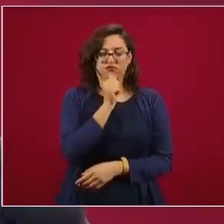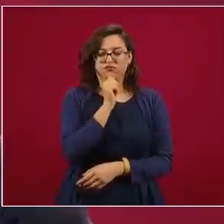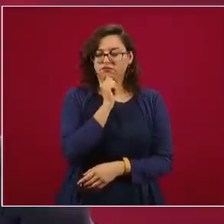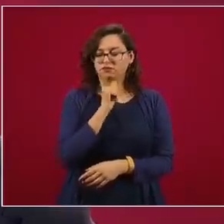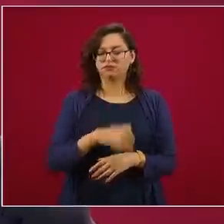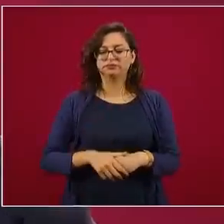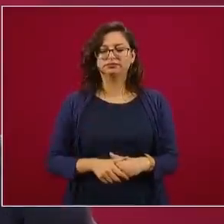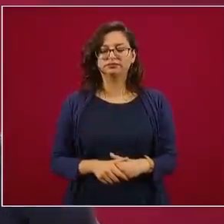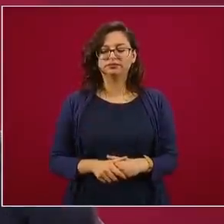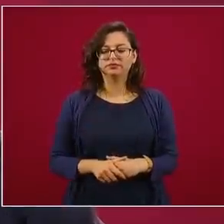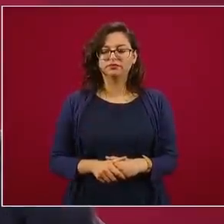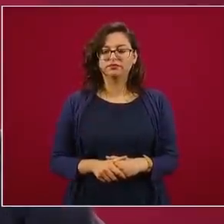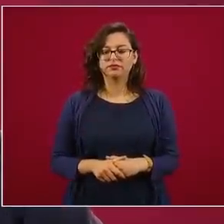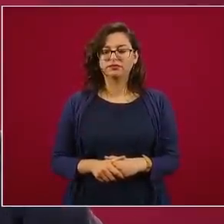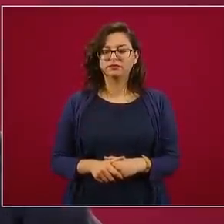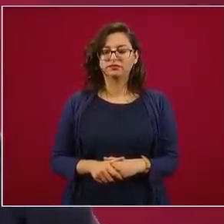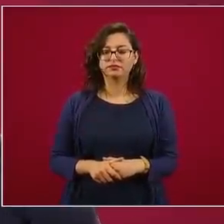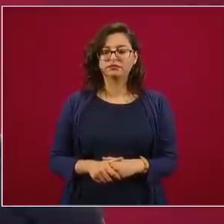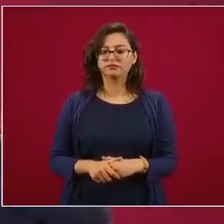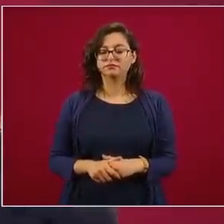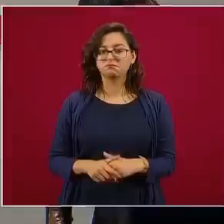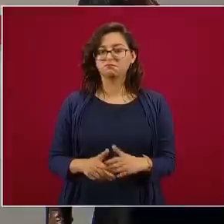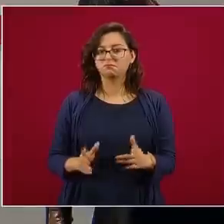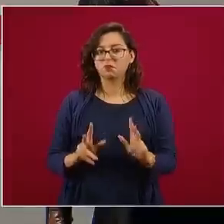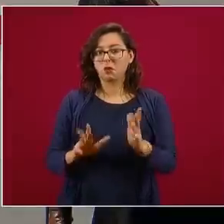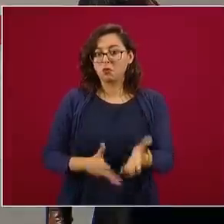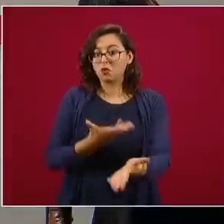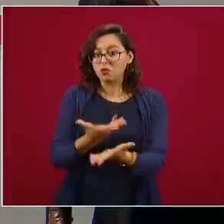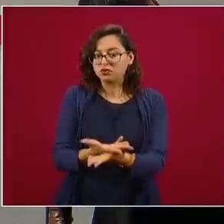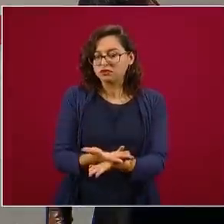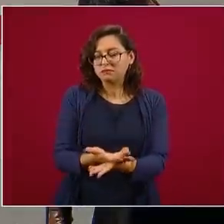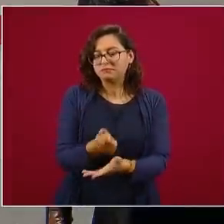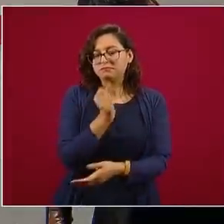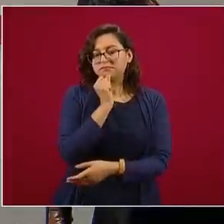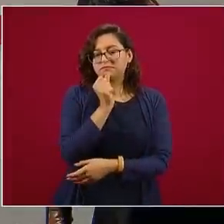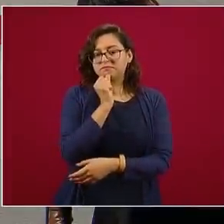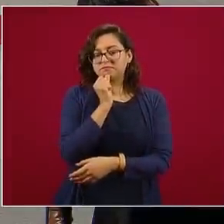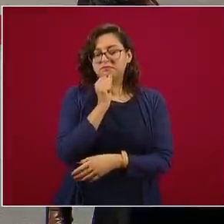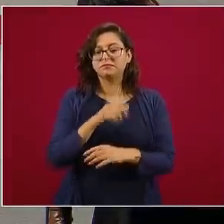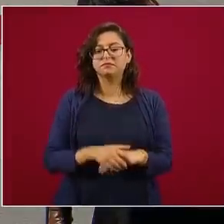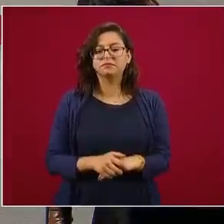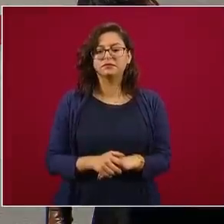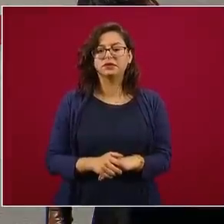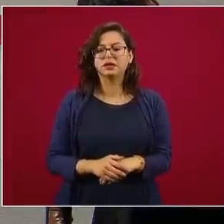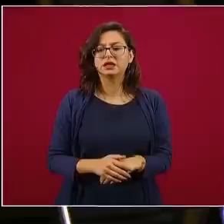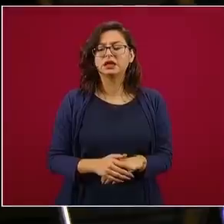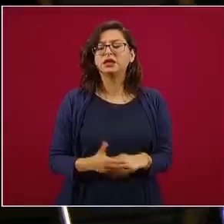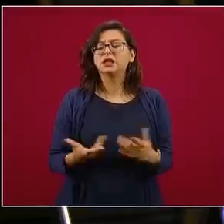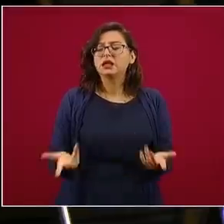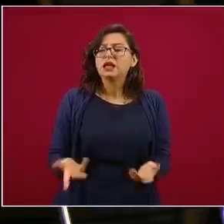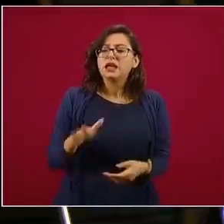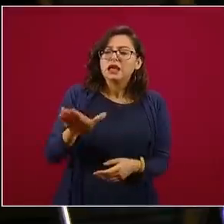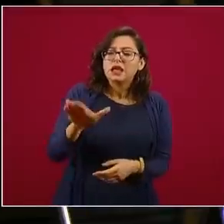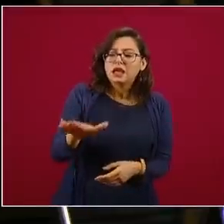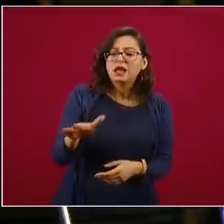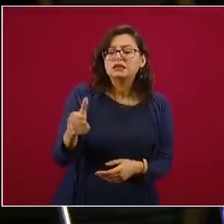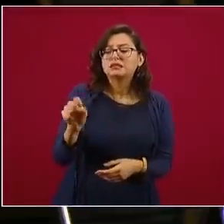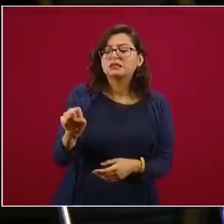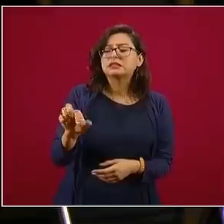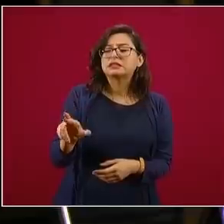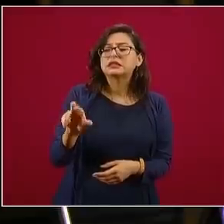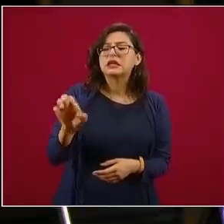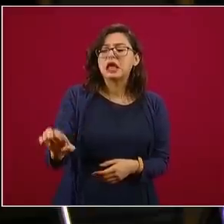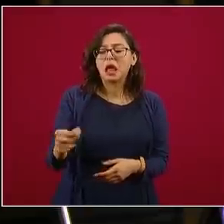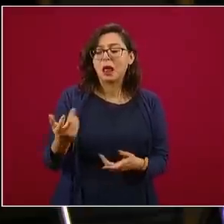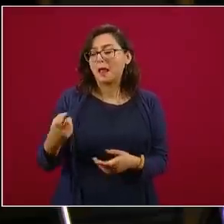todavía no está en la mesa. Perfecto. Y ya nada más rápidamente para el canciller, además de México y Argentina, ¿qué